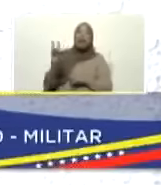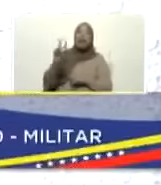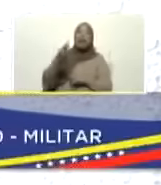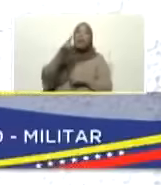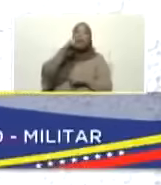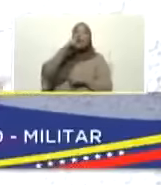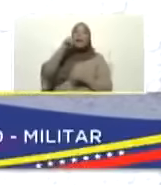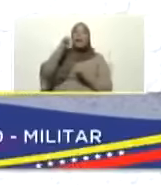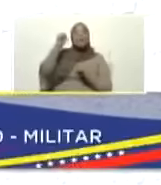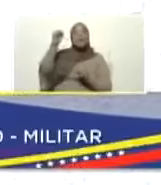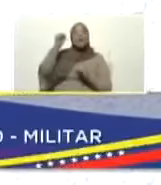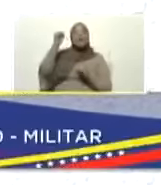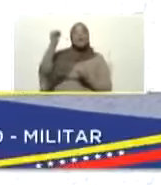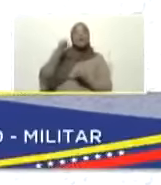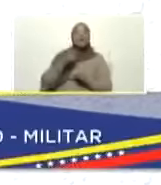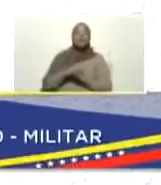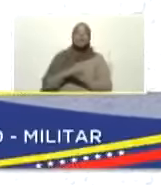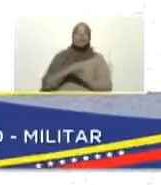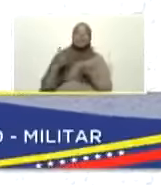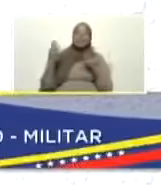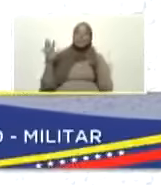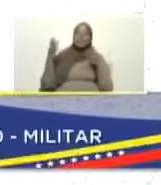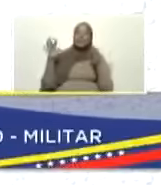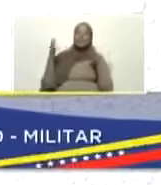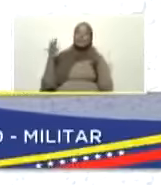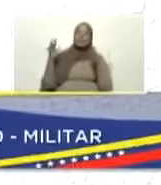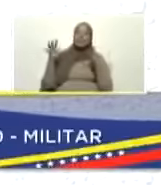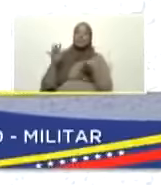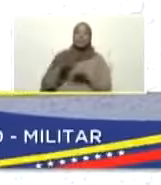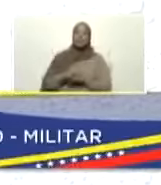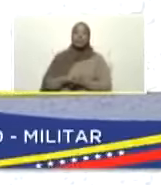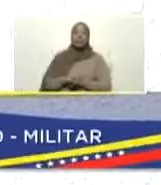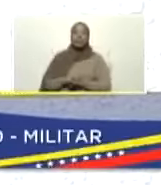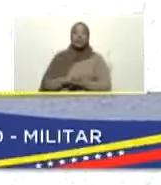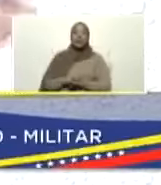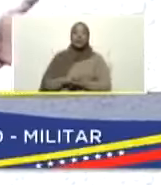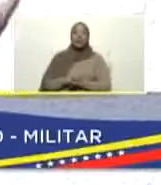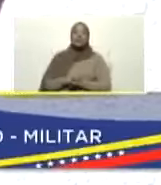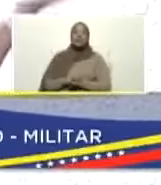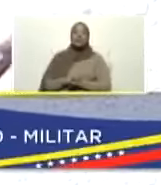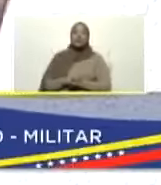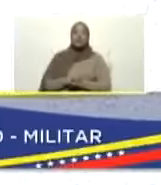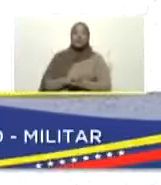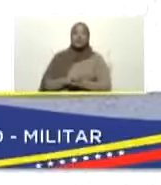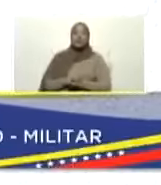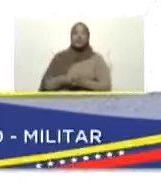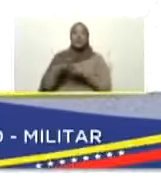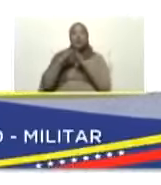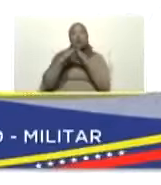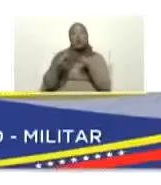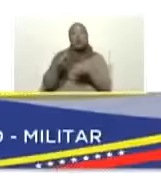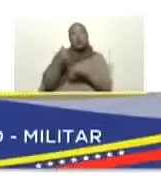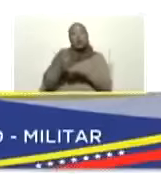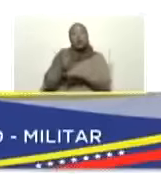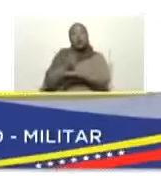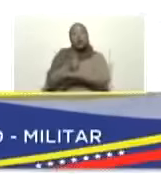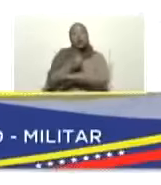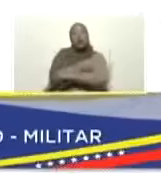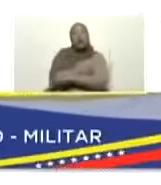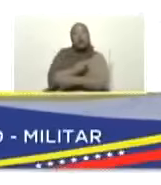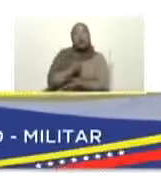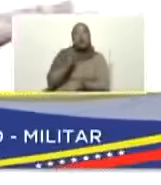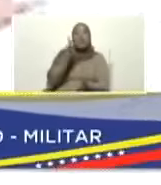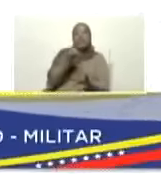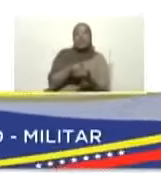Nicolás Maduro Moros. a todas nuestras autoridades presentes y a